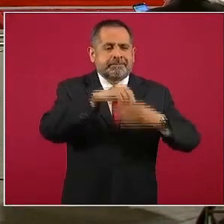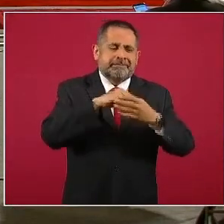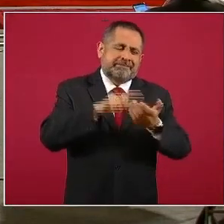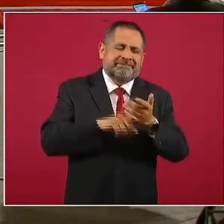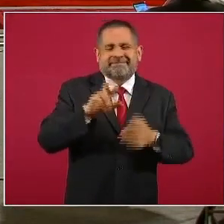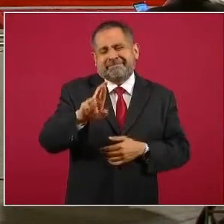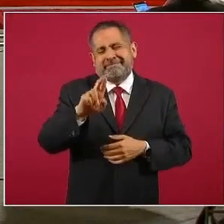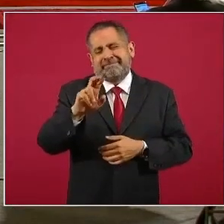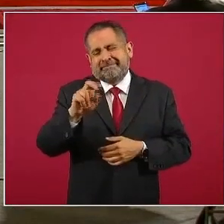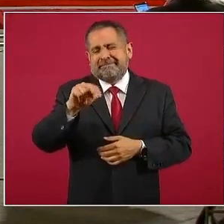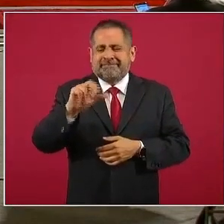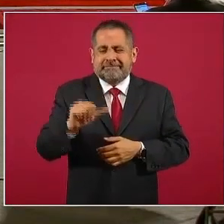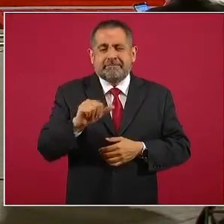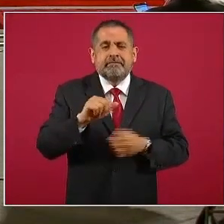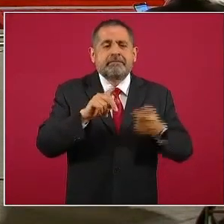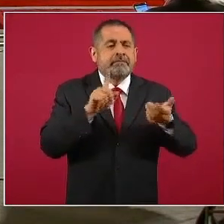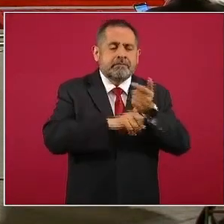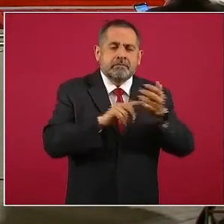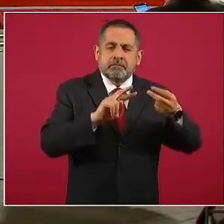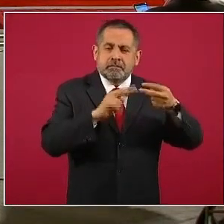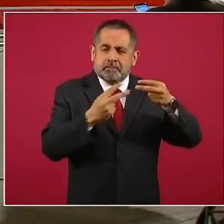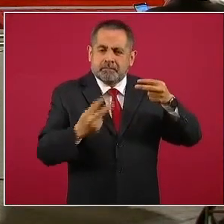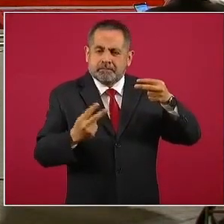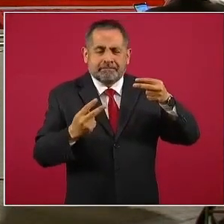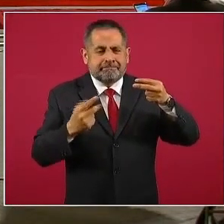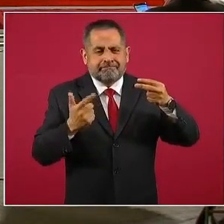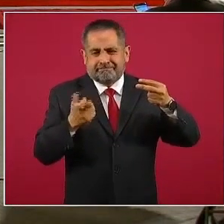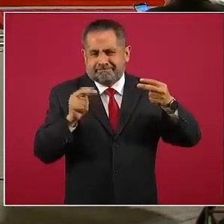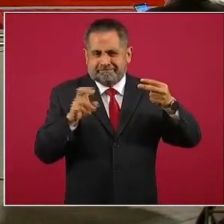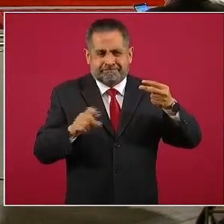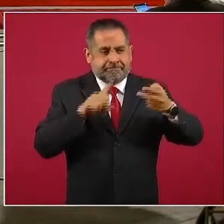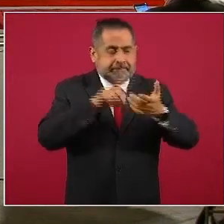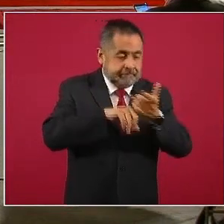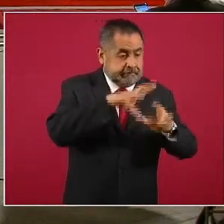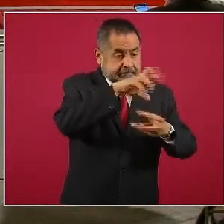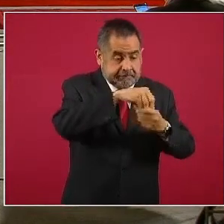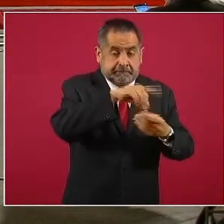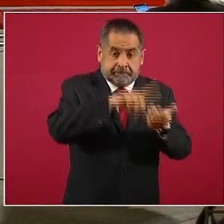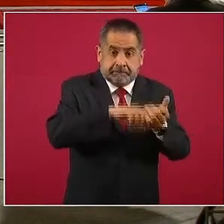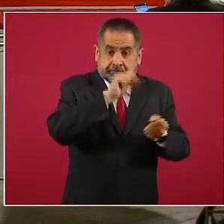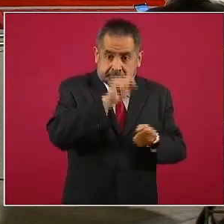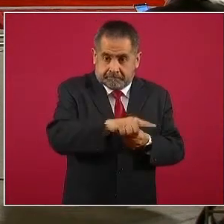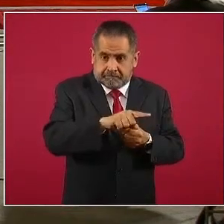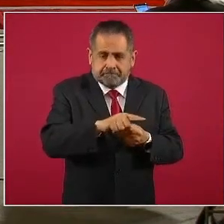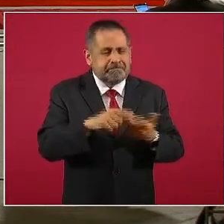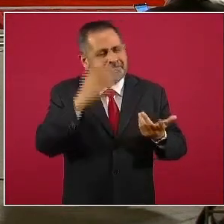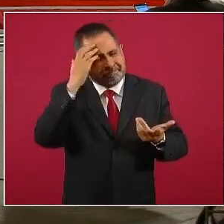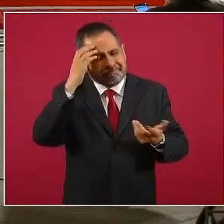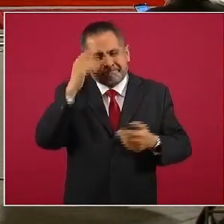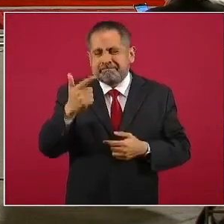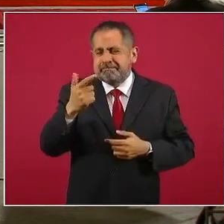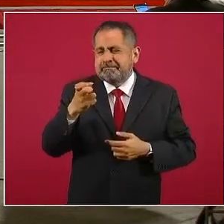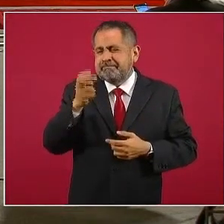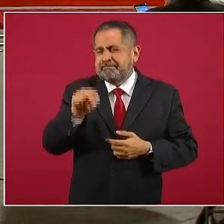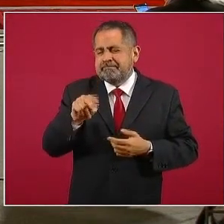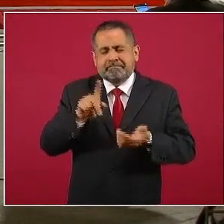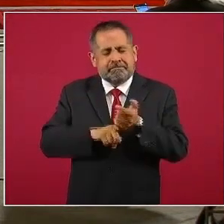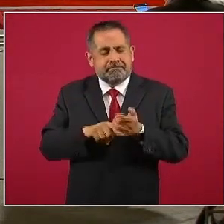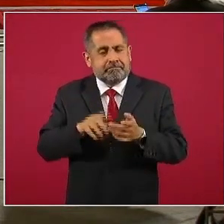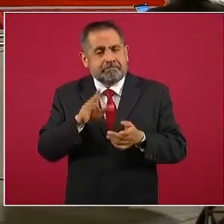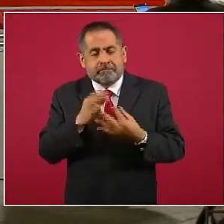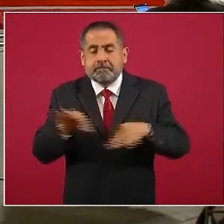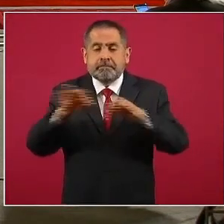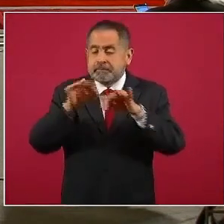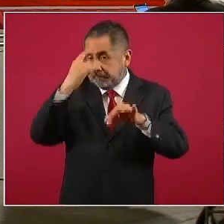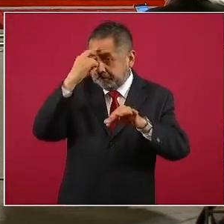esto quiere decir la secuencia de genes del propio virus. Siempre que hablamos de genes y de virus, es imprescindible